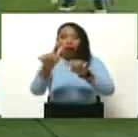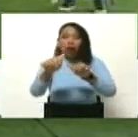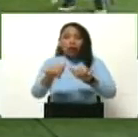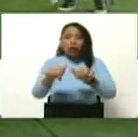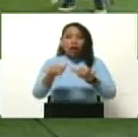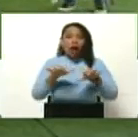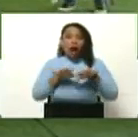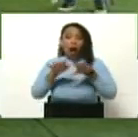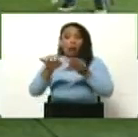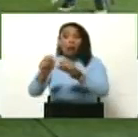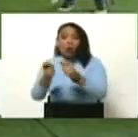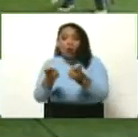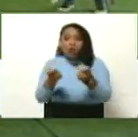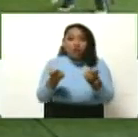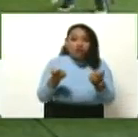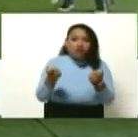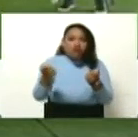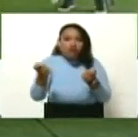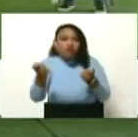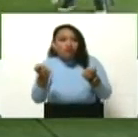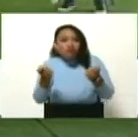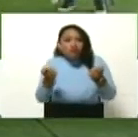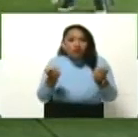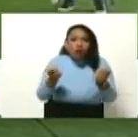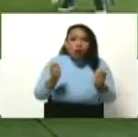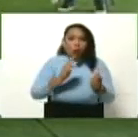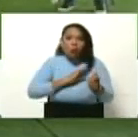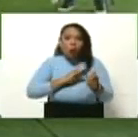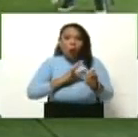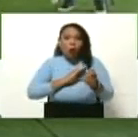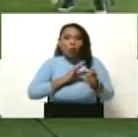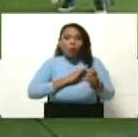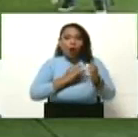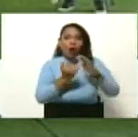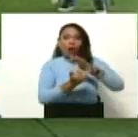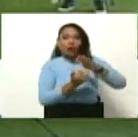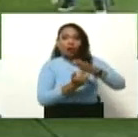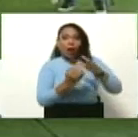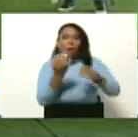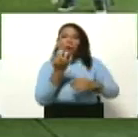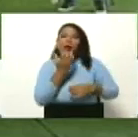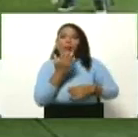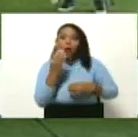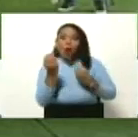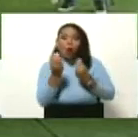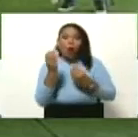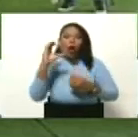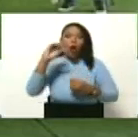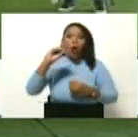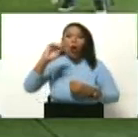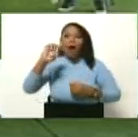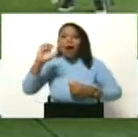el imperialismo maneja sus propios organismos, como la OEA, por ejemplo. ¿Ustedes saben lo que es la